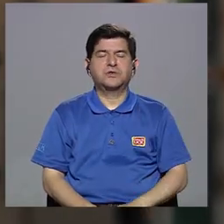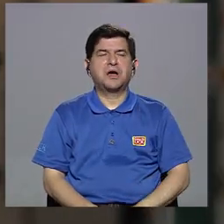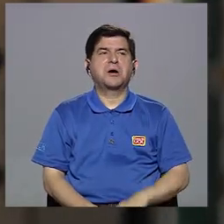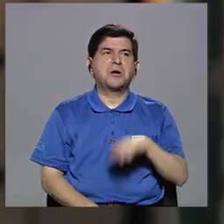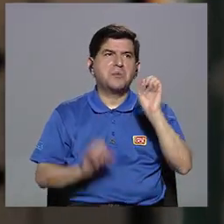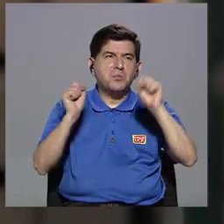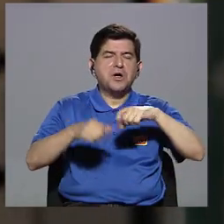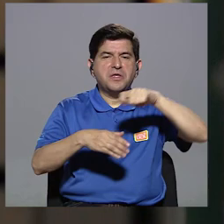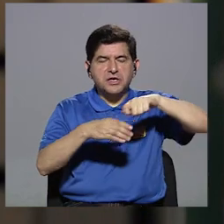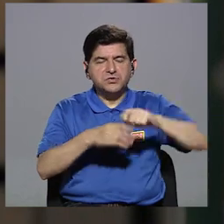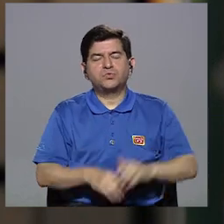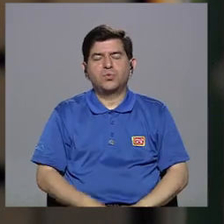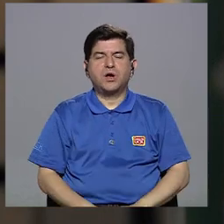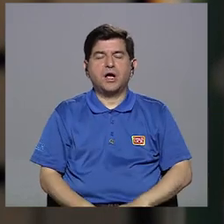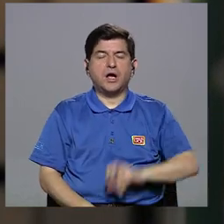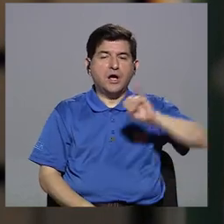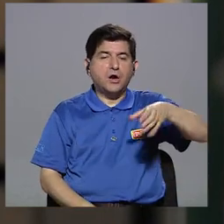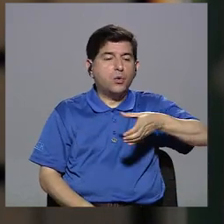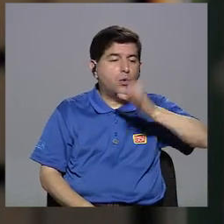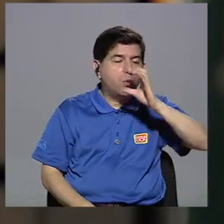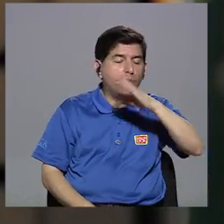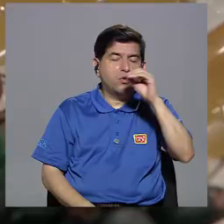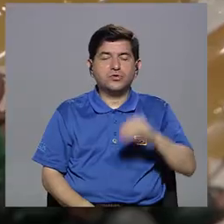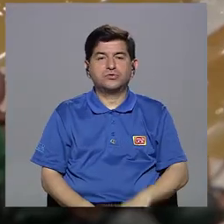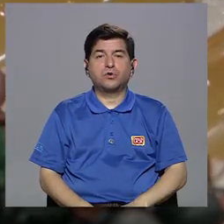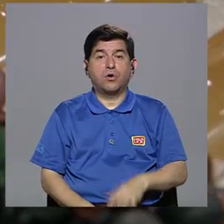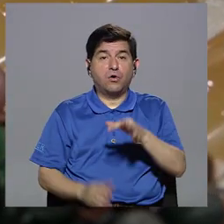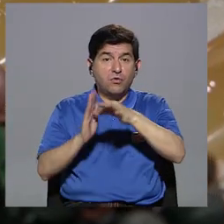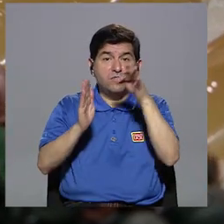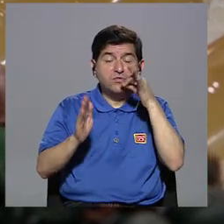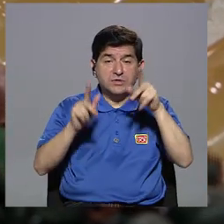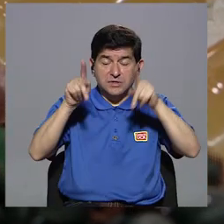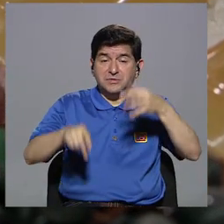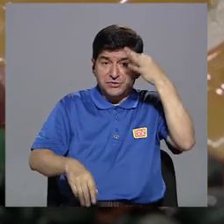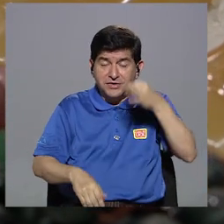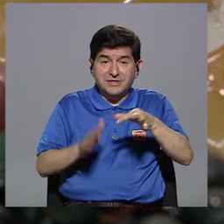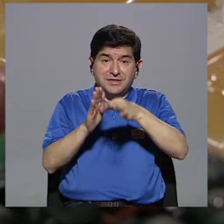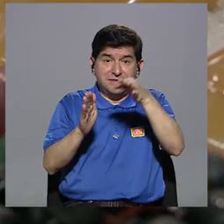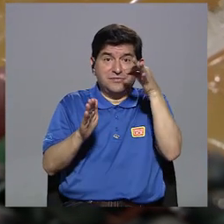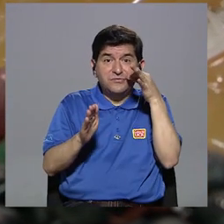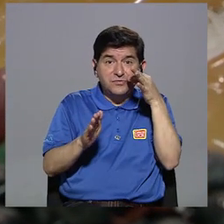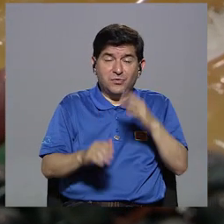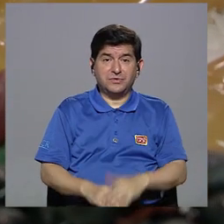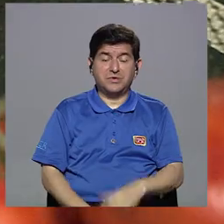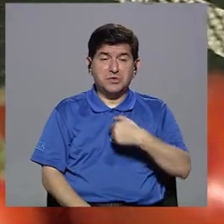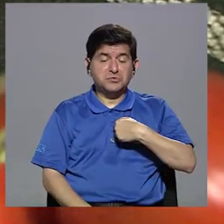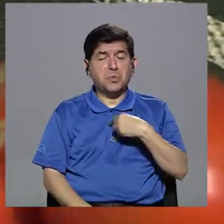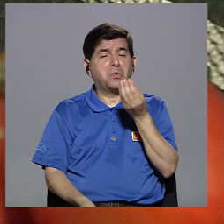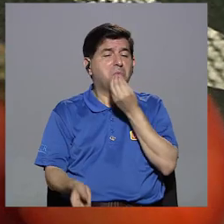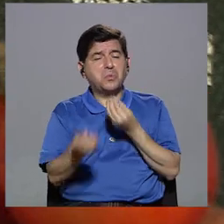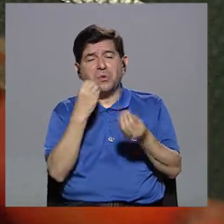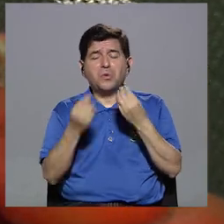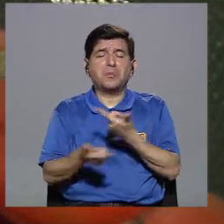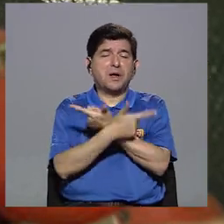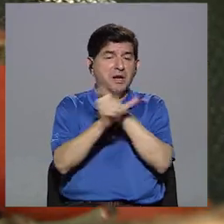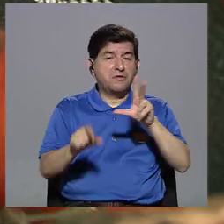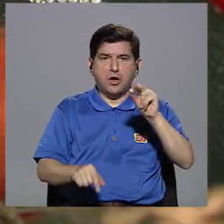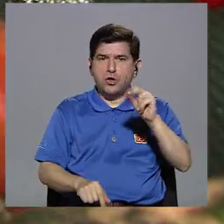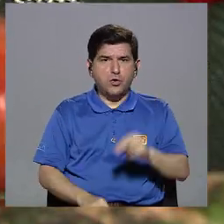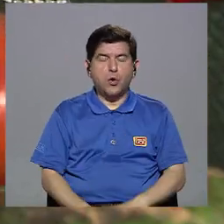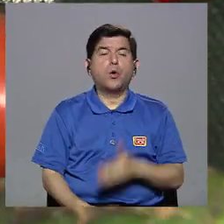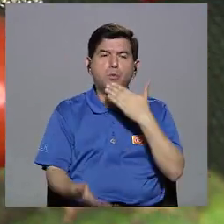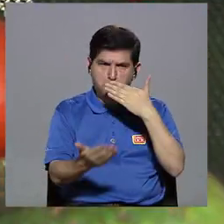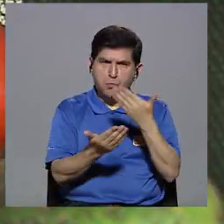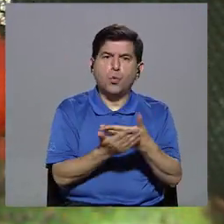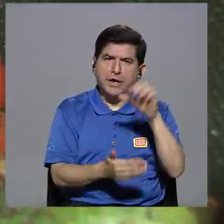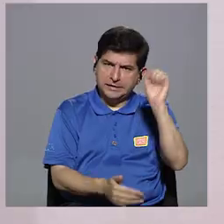jugos o frutas la gente cree que las frutas que uno puede comer frutas libremente no